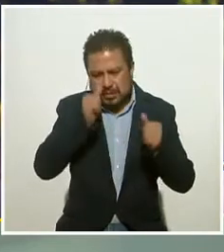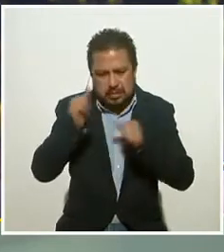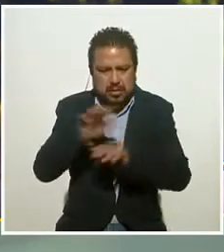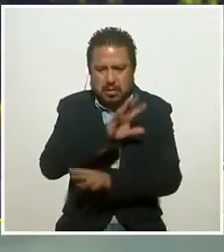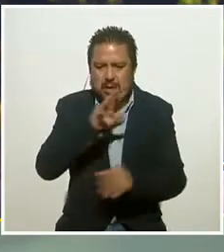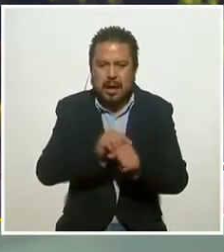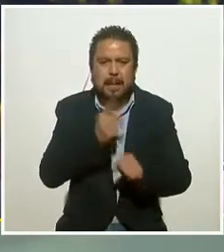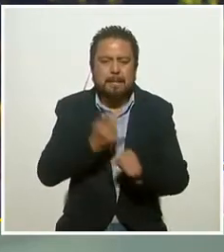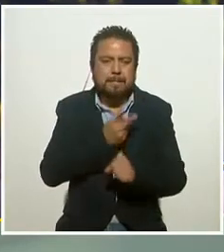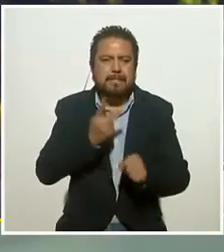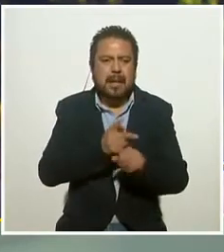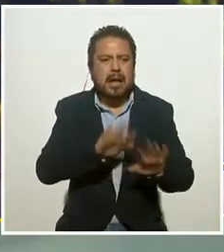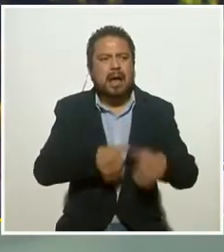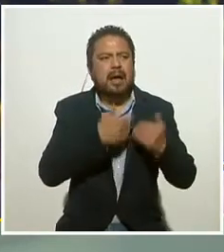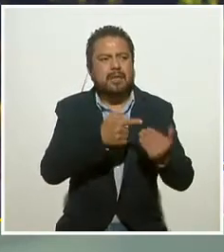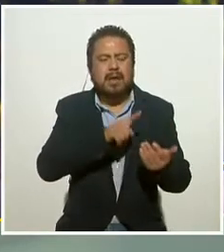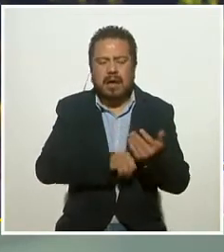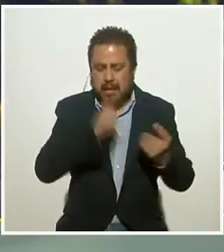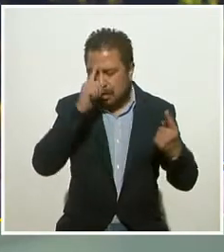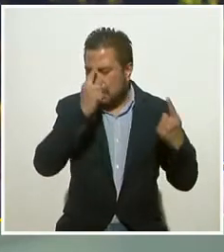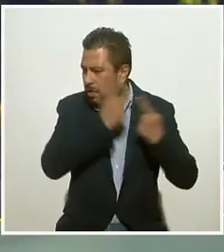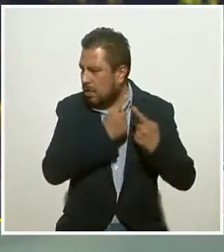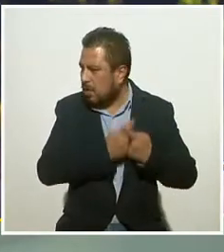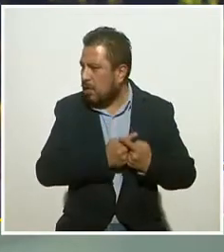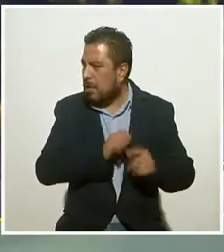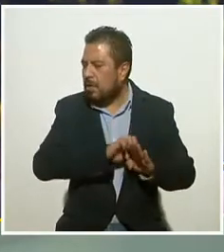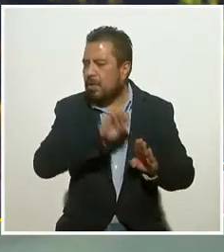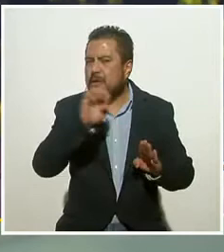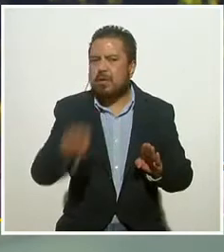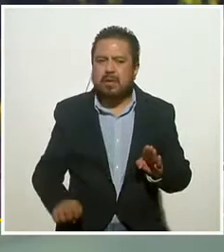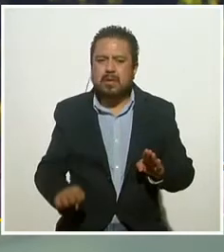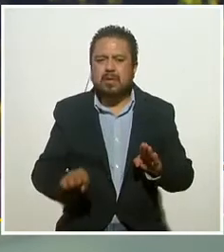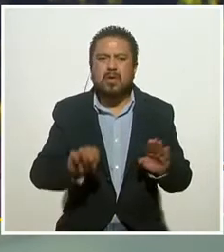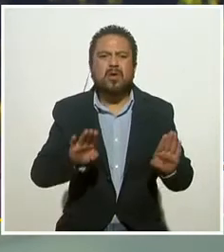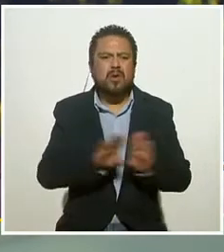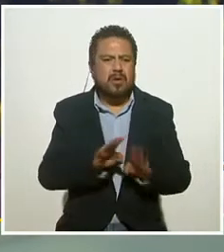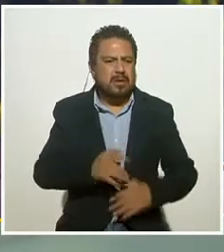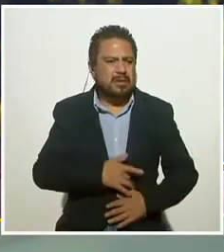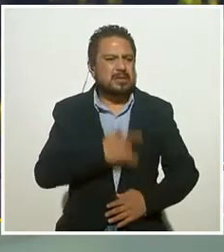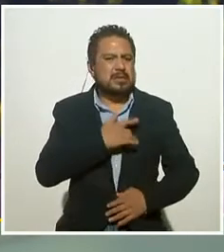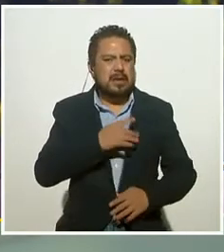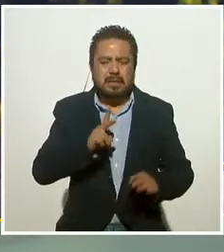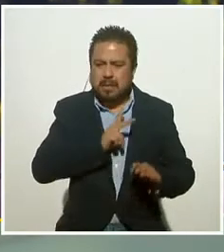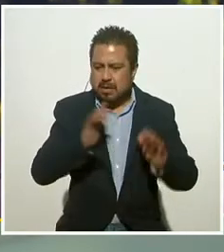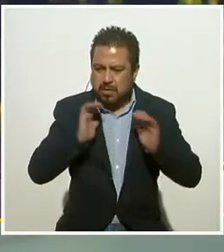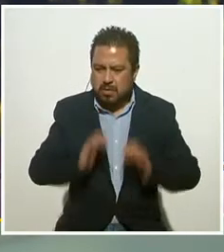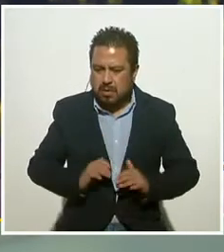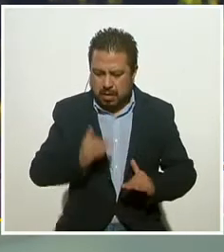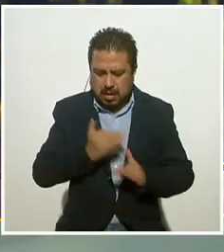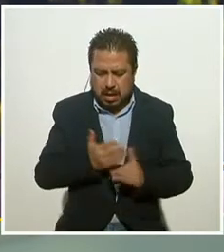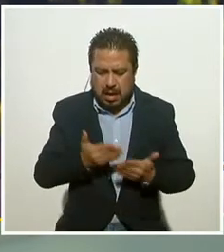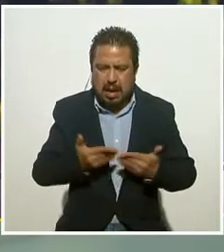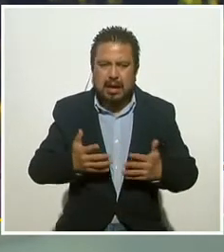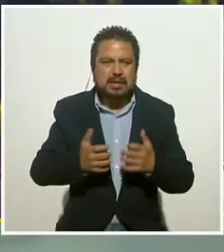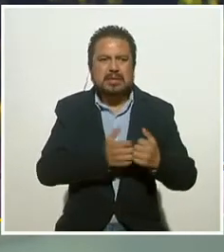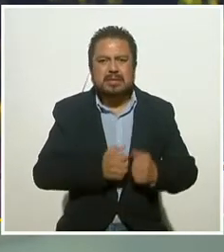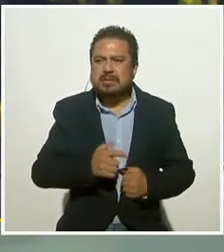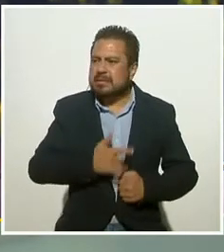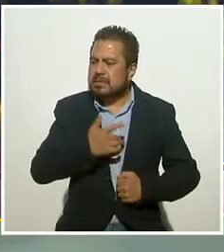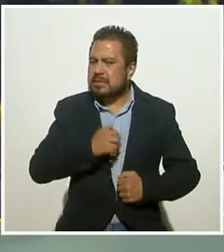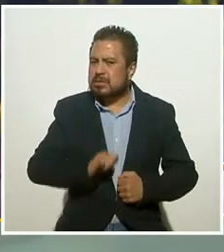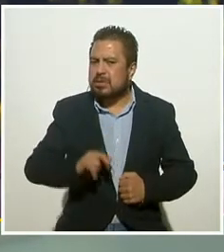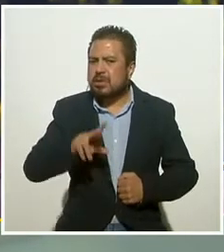lo que está pasando allá afuera y de nuestra distracción a, por ejemplo, ¿cómo se siente mi cuerpo en este momento? ¿Estoy tensa o no estoy